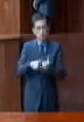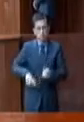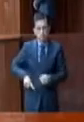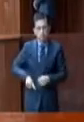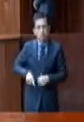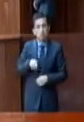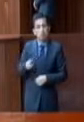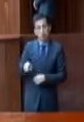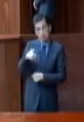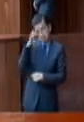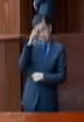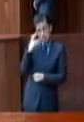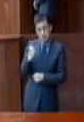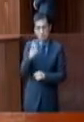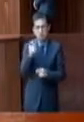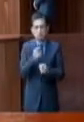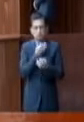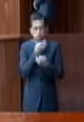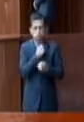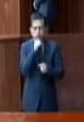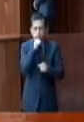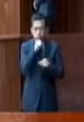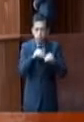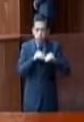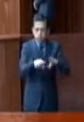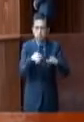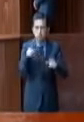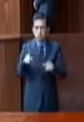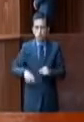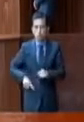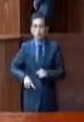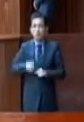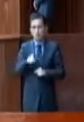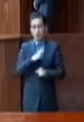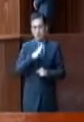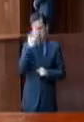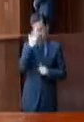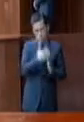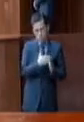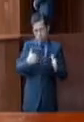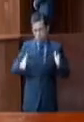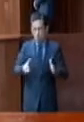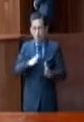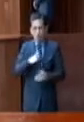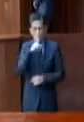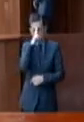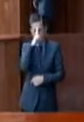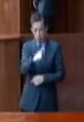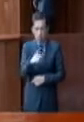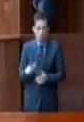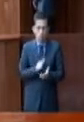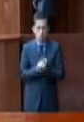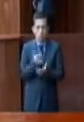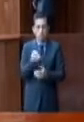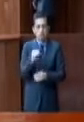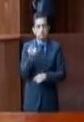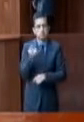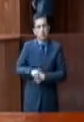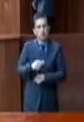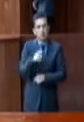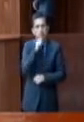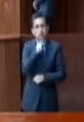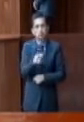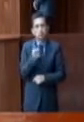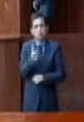comprende la supuesta difusión de propaganda gubernamental en período previo por la ley promoción personalizada y uso indebido de recursos públicos al